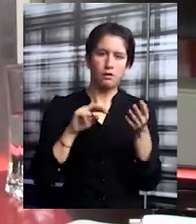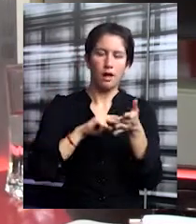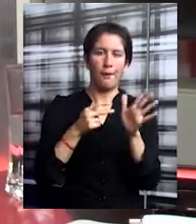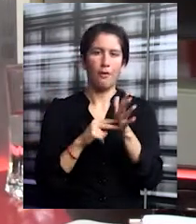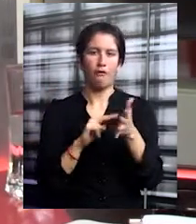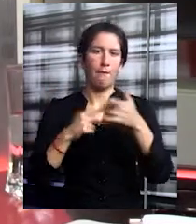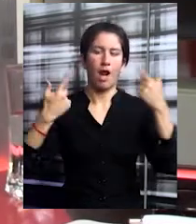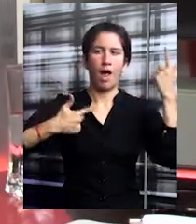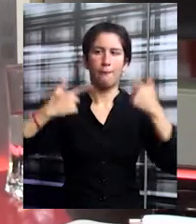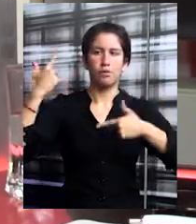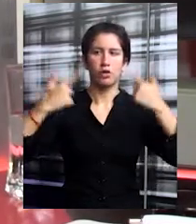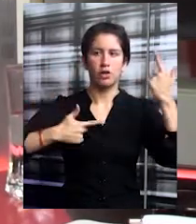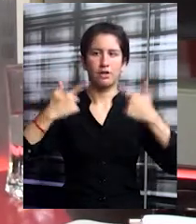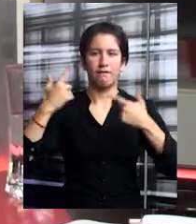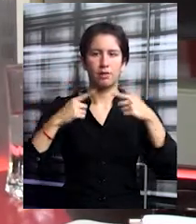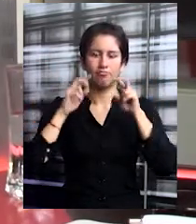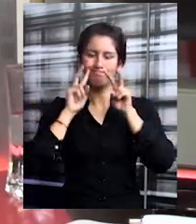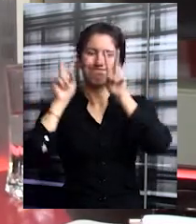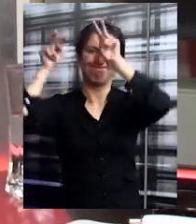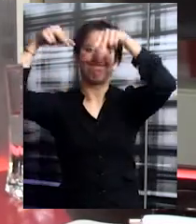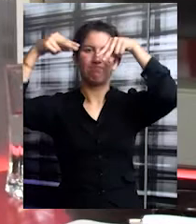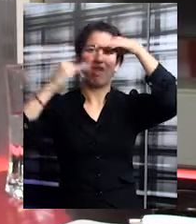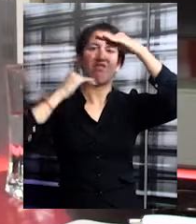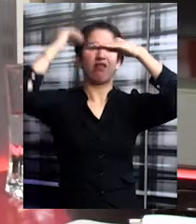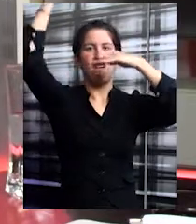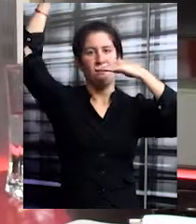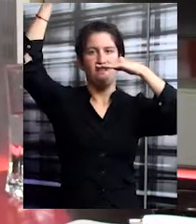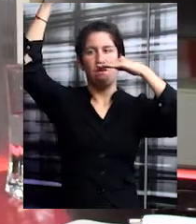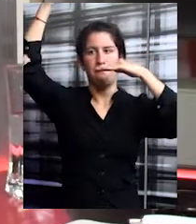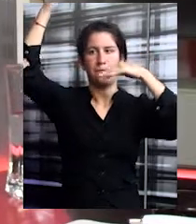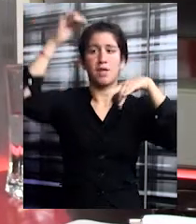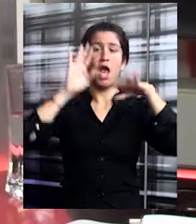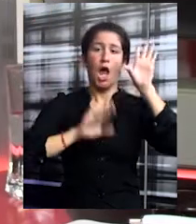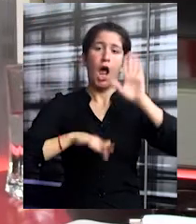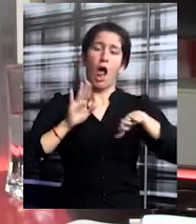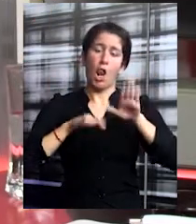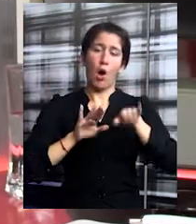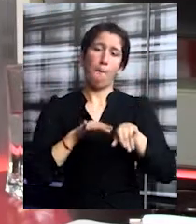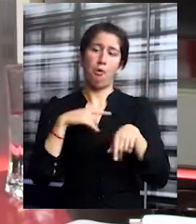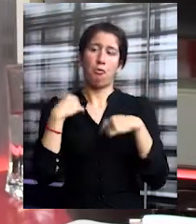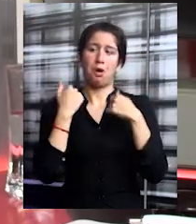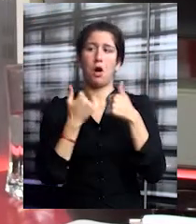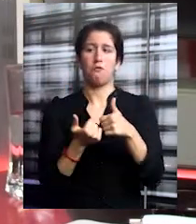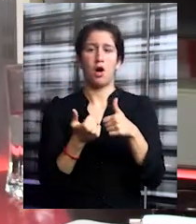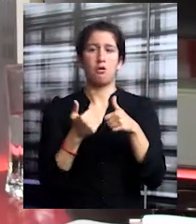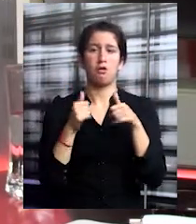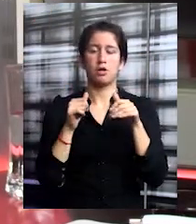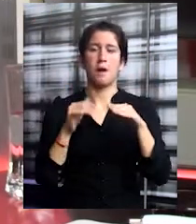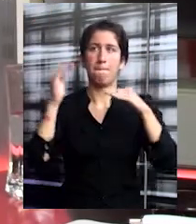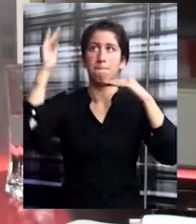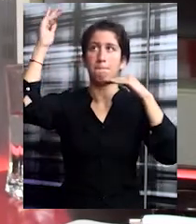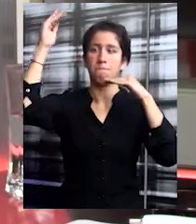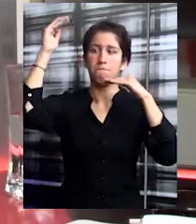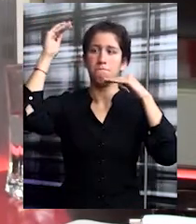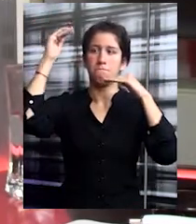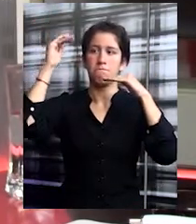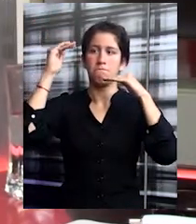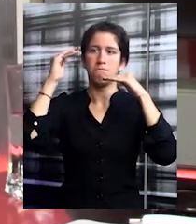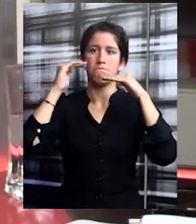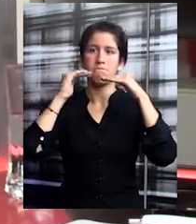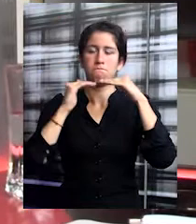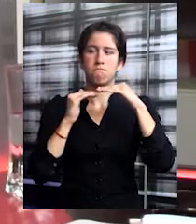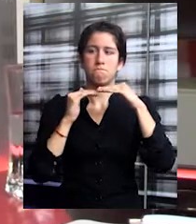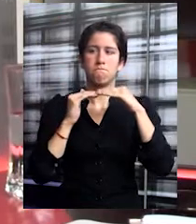la política desde arriba. Cuando lo que a lo mejor sería bueno que, resolviéndose por arriba, hoy día también se politizara la